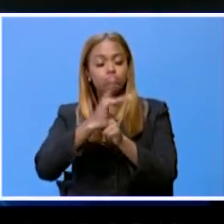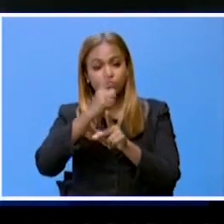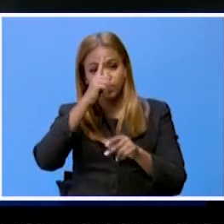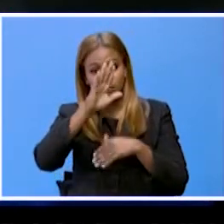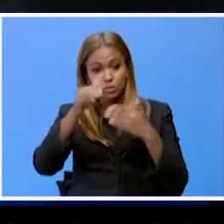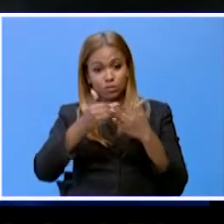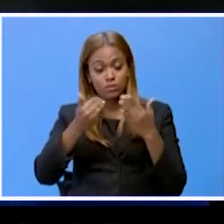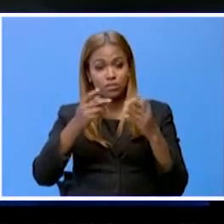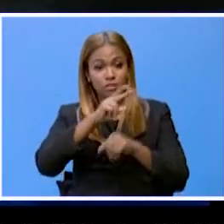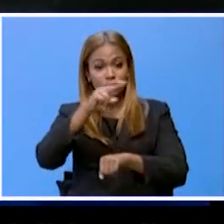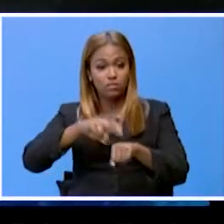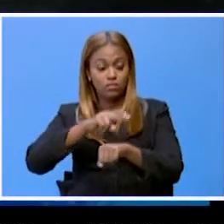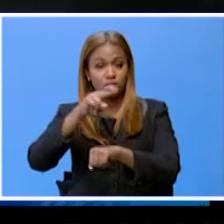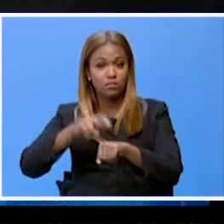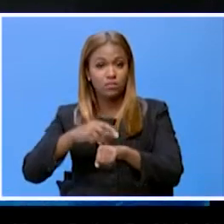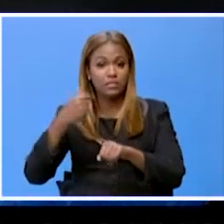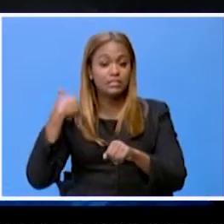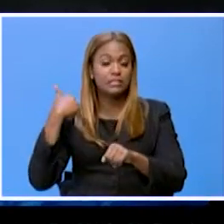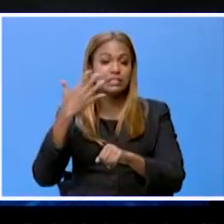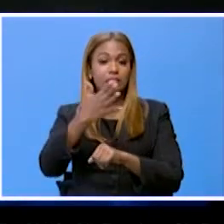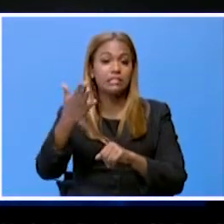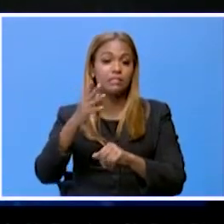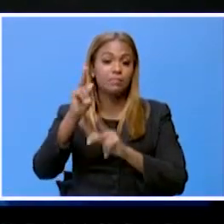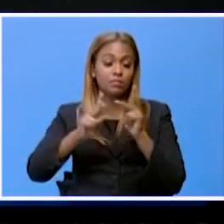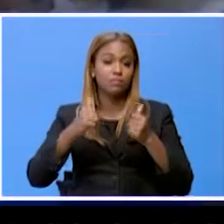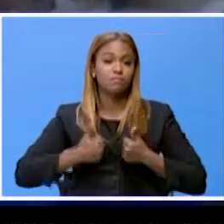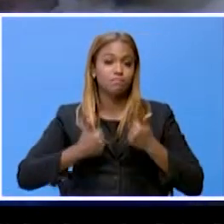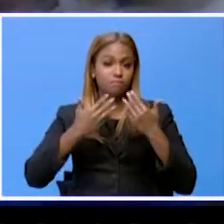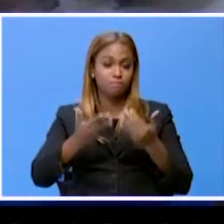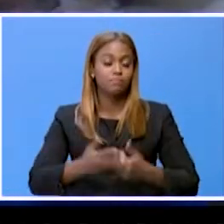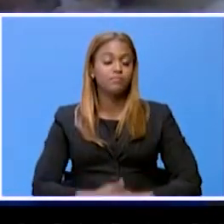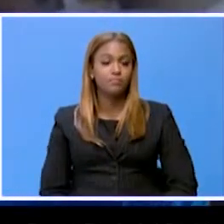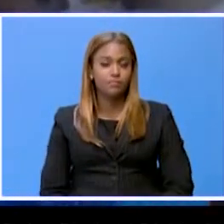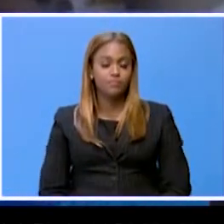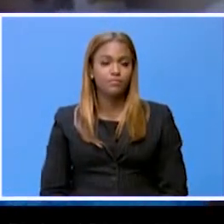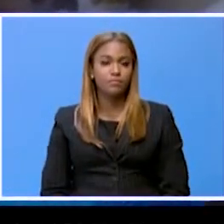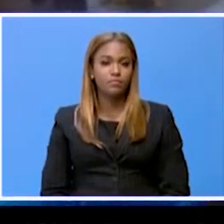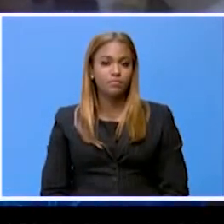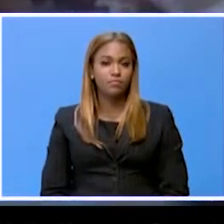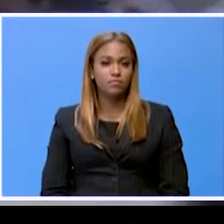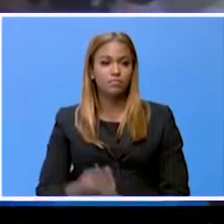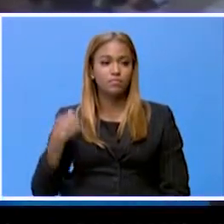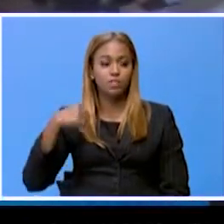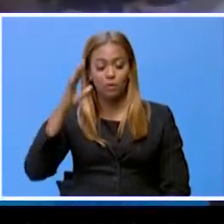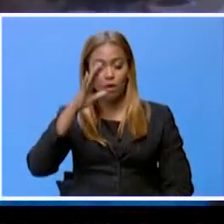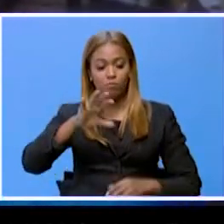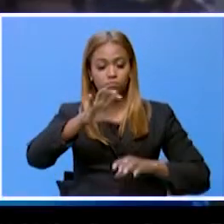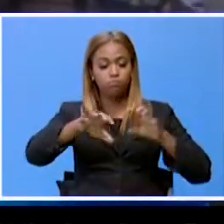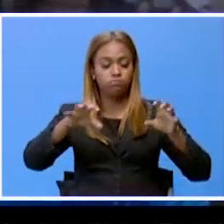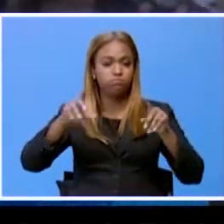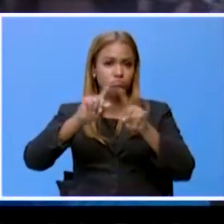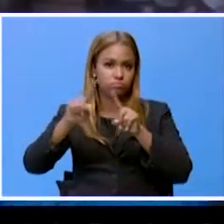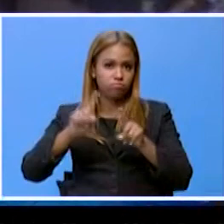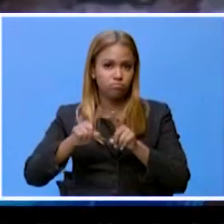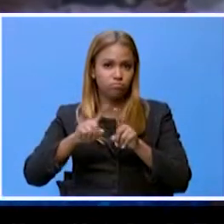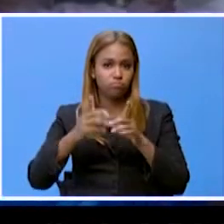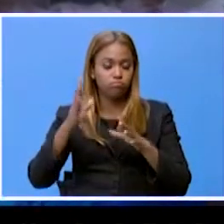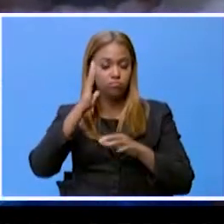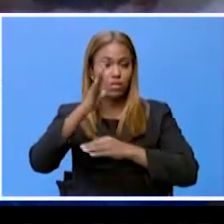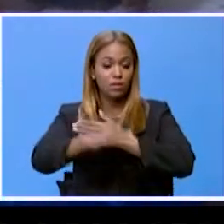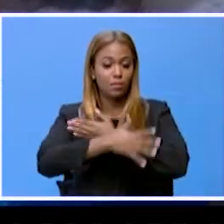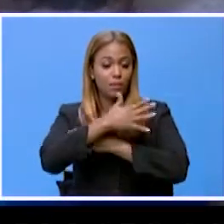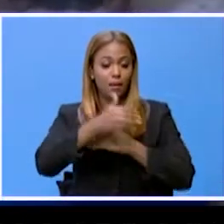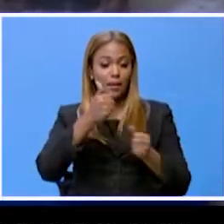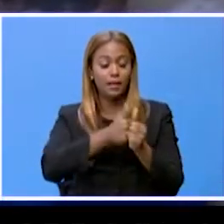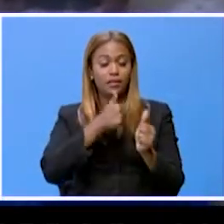en todas las regiones que desplieguen sus miembros. Este año estaremos distribuidos de la siguiente manera: un módulo de playa con su